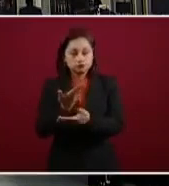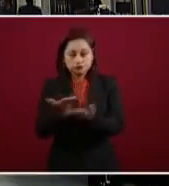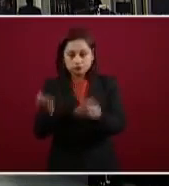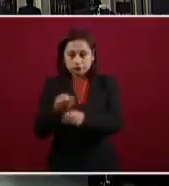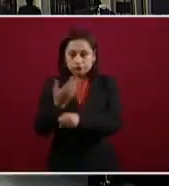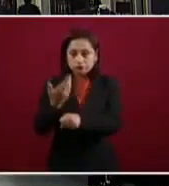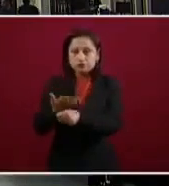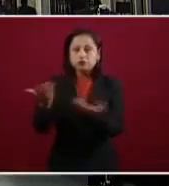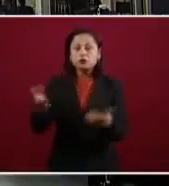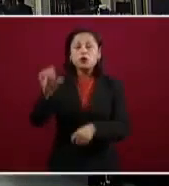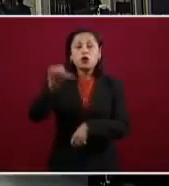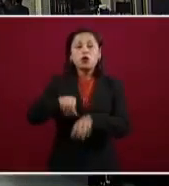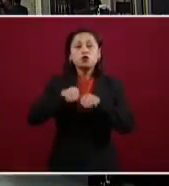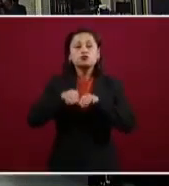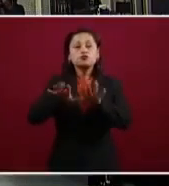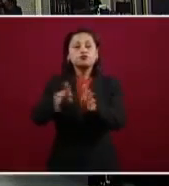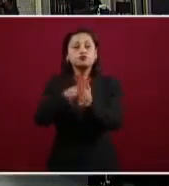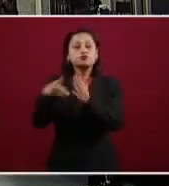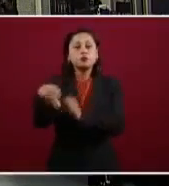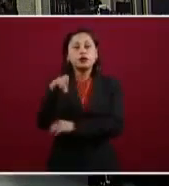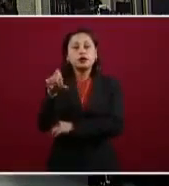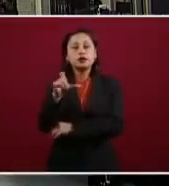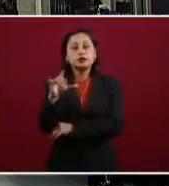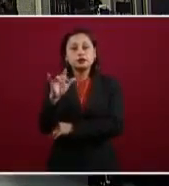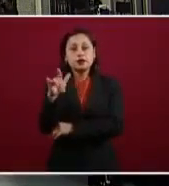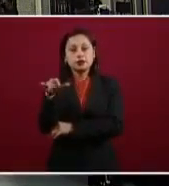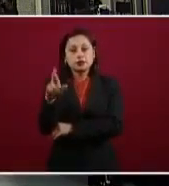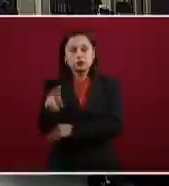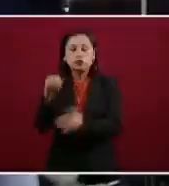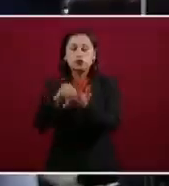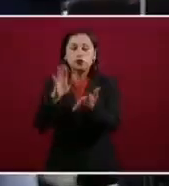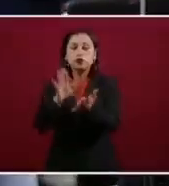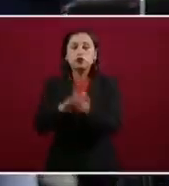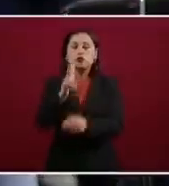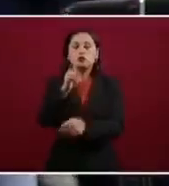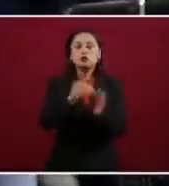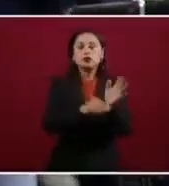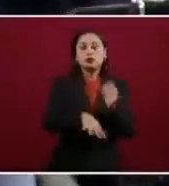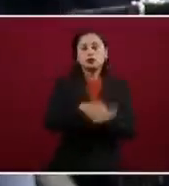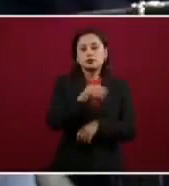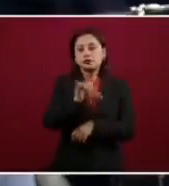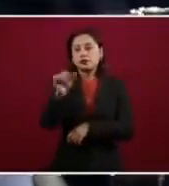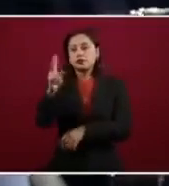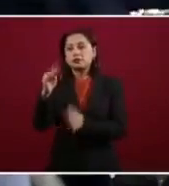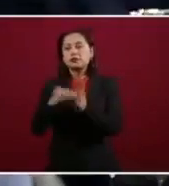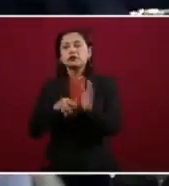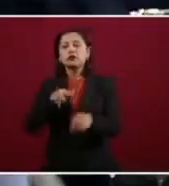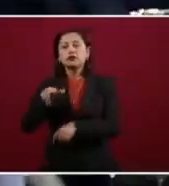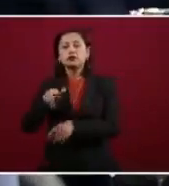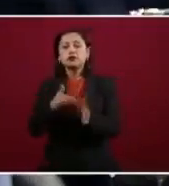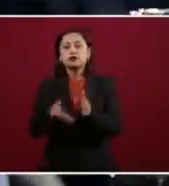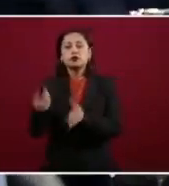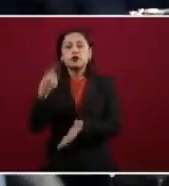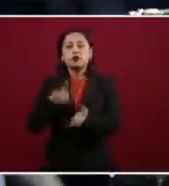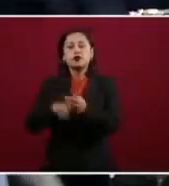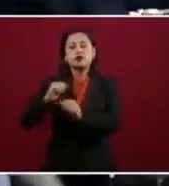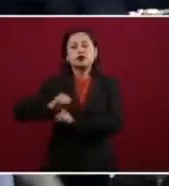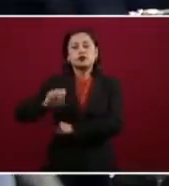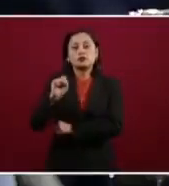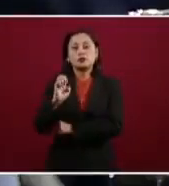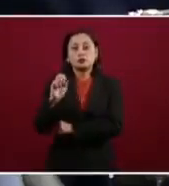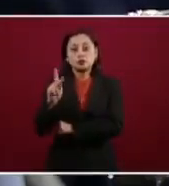periódico excepción una nota acerca de que entre 2014 y 2018 en la secretaría de educación pública la oficialía mayor